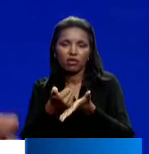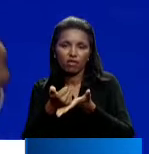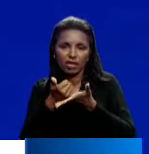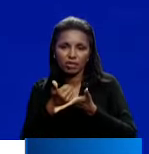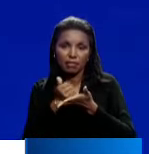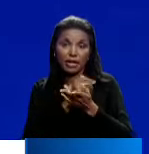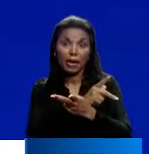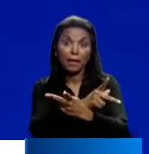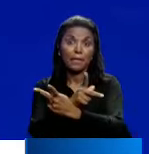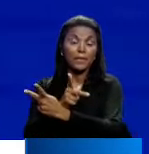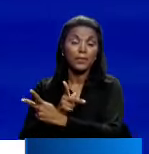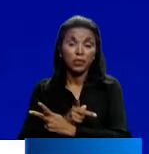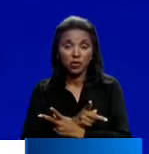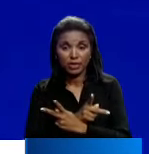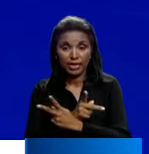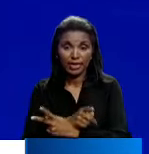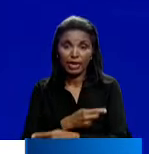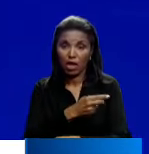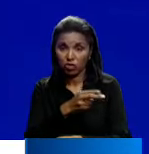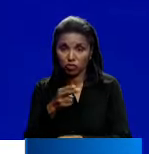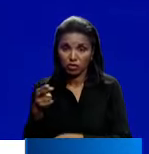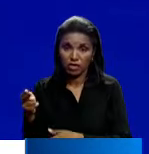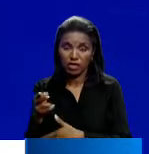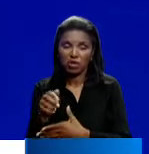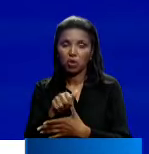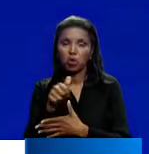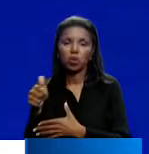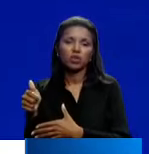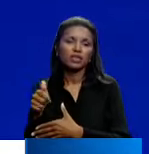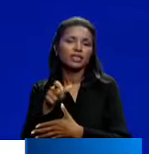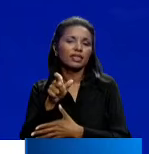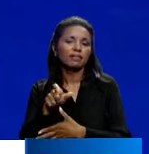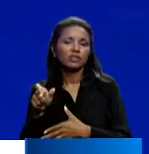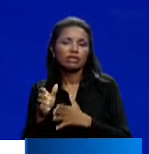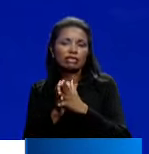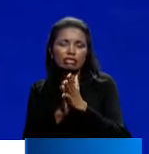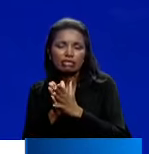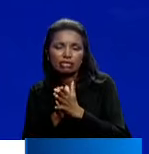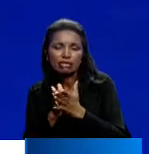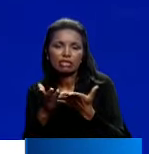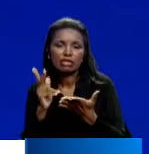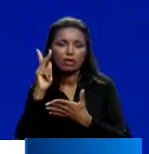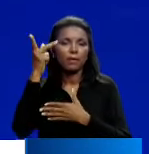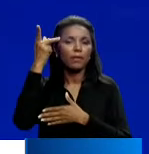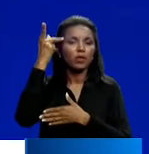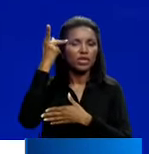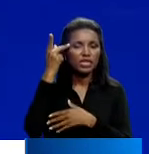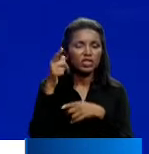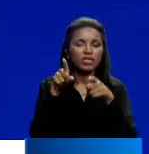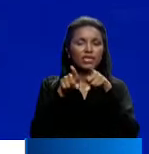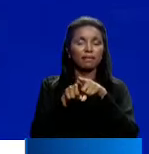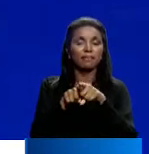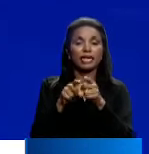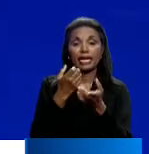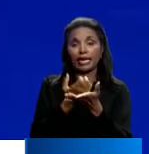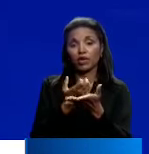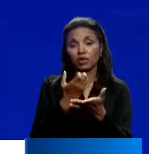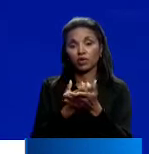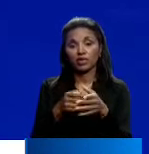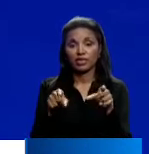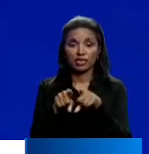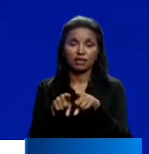para proteger a los ciudadanos contra los abusos del poder político, los abusos del poder económico